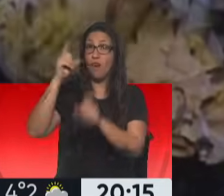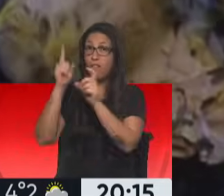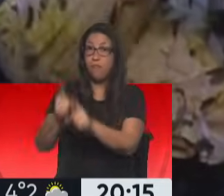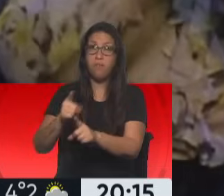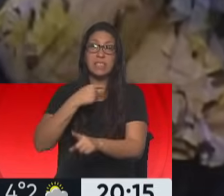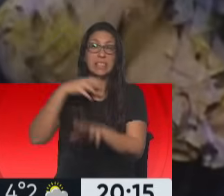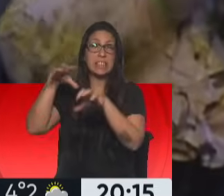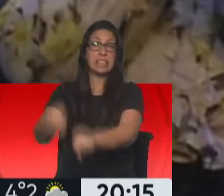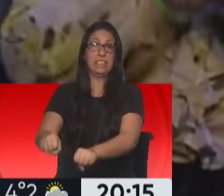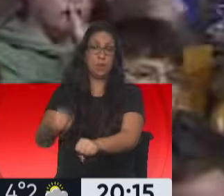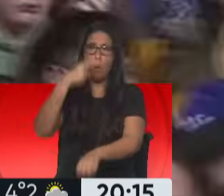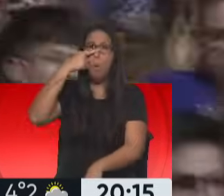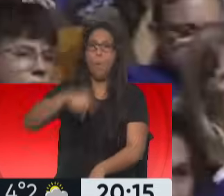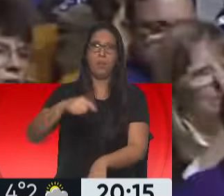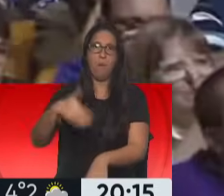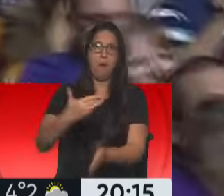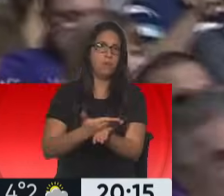quedan.